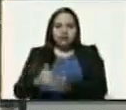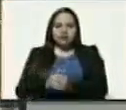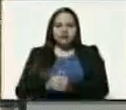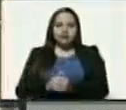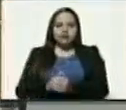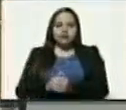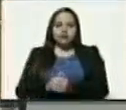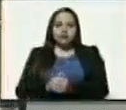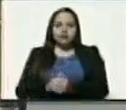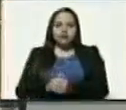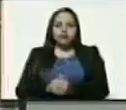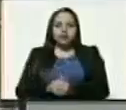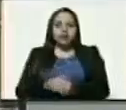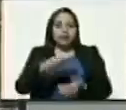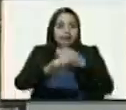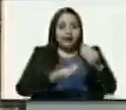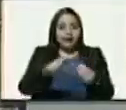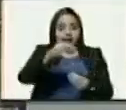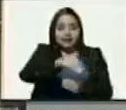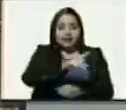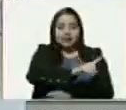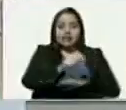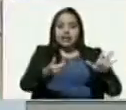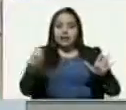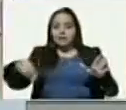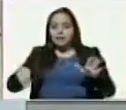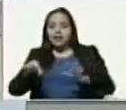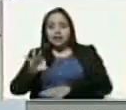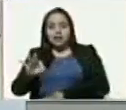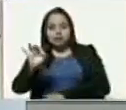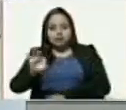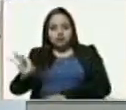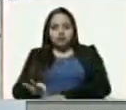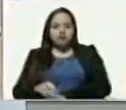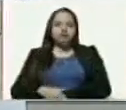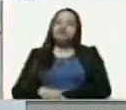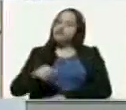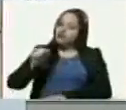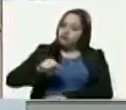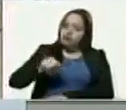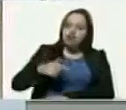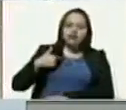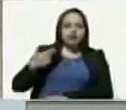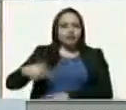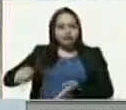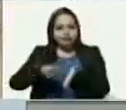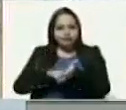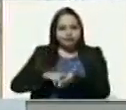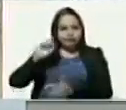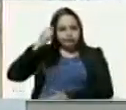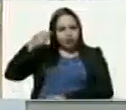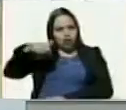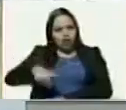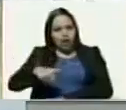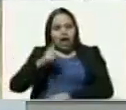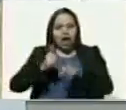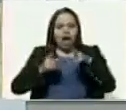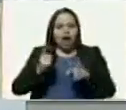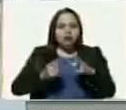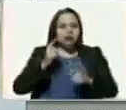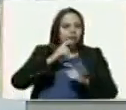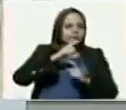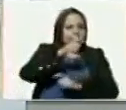3 a ese porcentaje. De igual manera, yo vuelvo a recordarlo hoy, porque también vi por ahí algunas